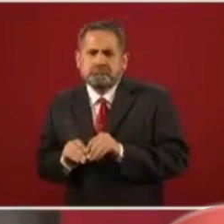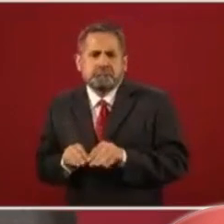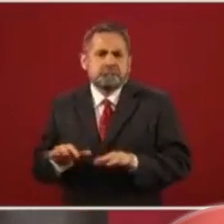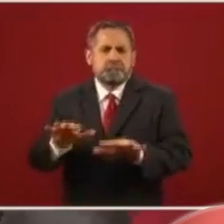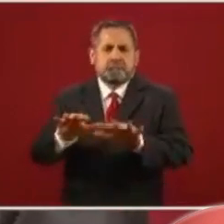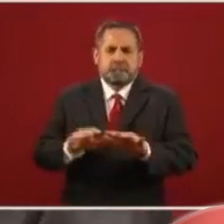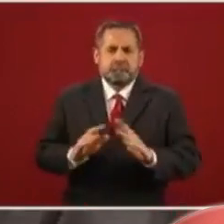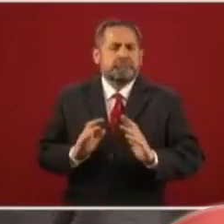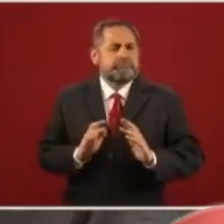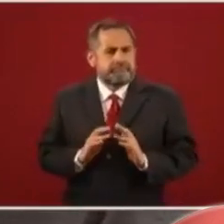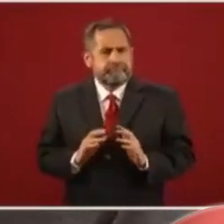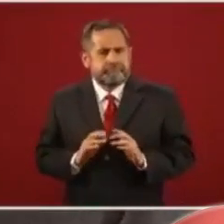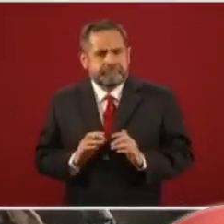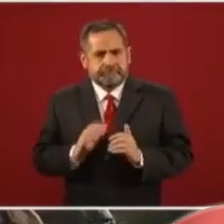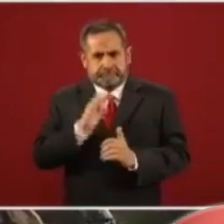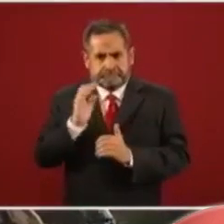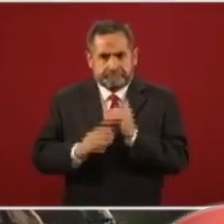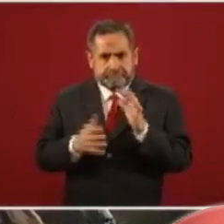En conclusión,